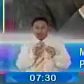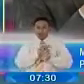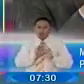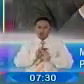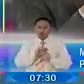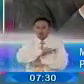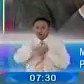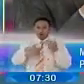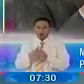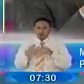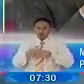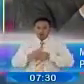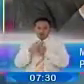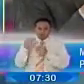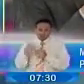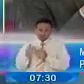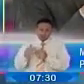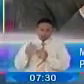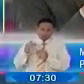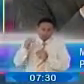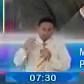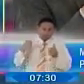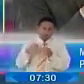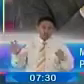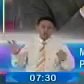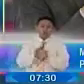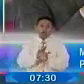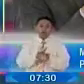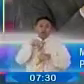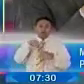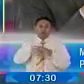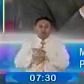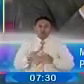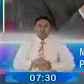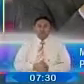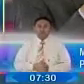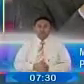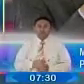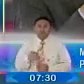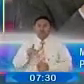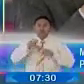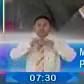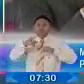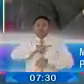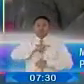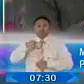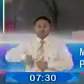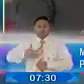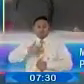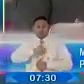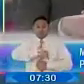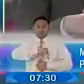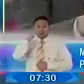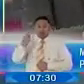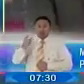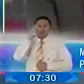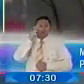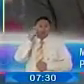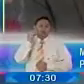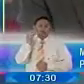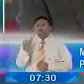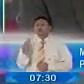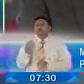hacer movimientos para poder ingresar estos equipos dentro de la obra civil. Esta empresa china que ha ganado la concesión, ¿cuánta experiencia tiene en